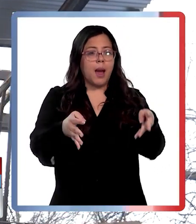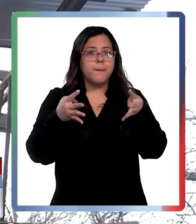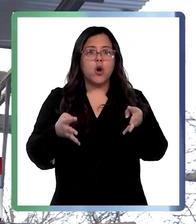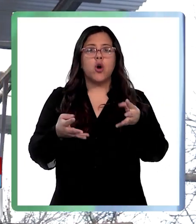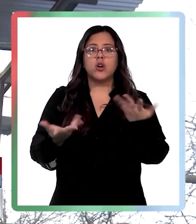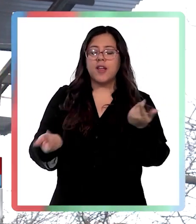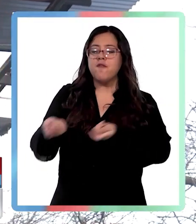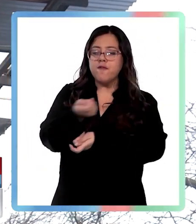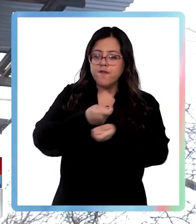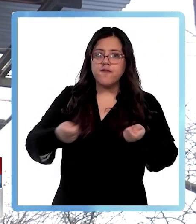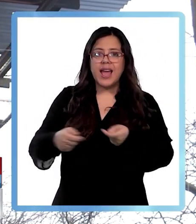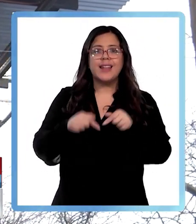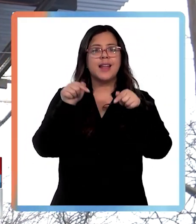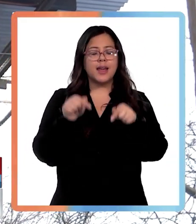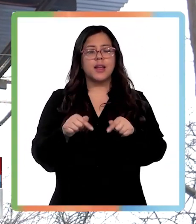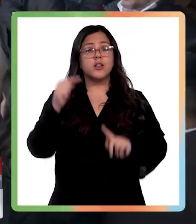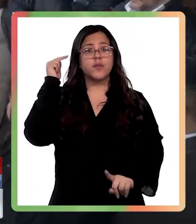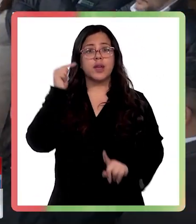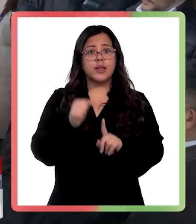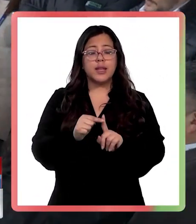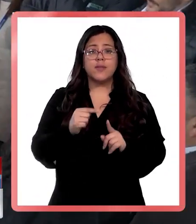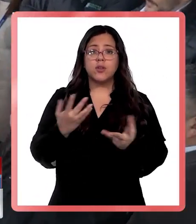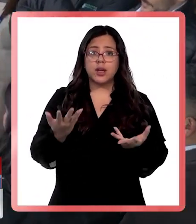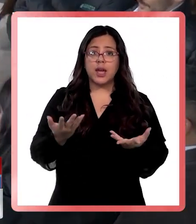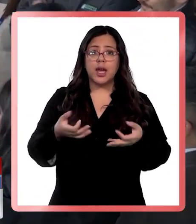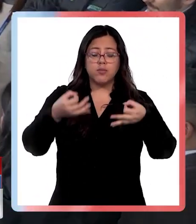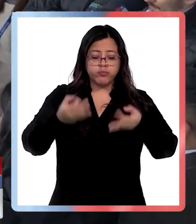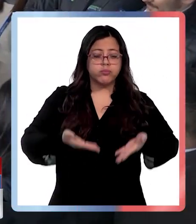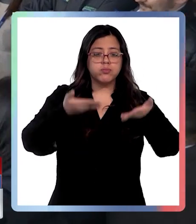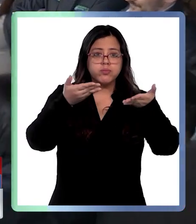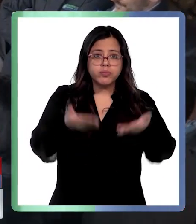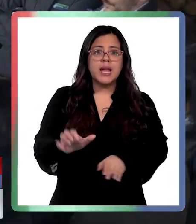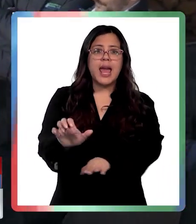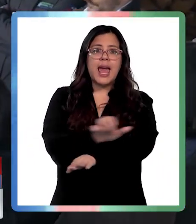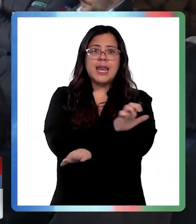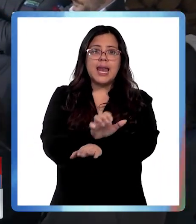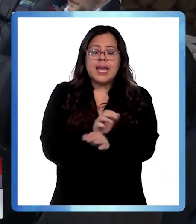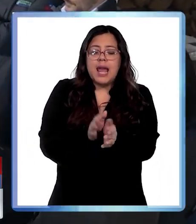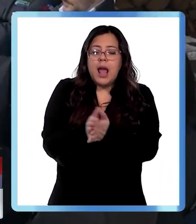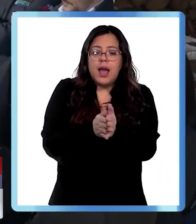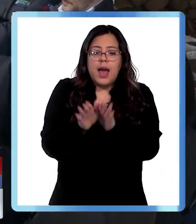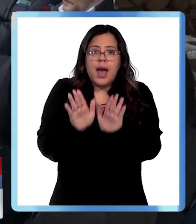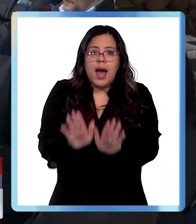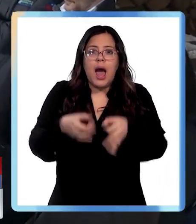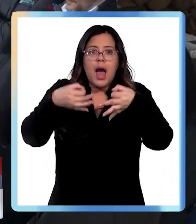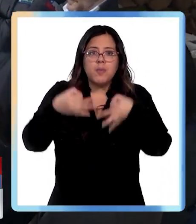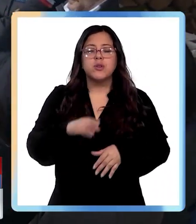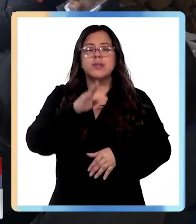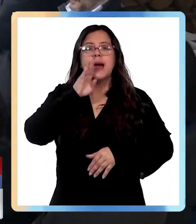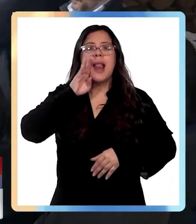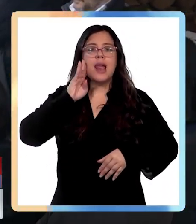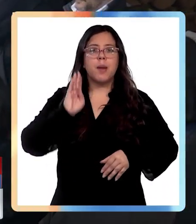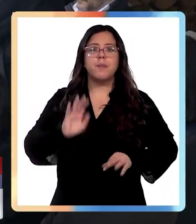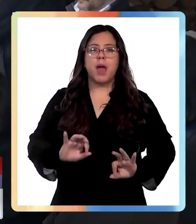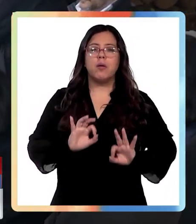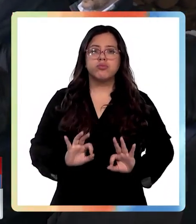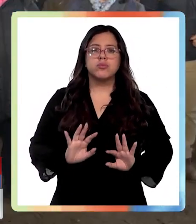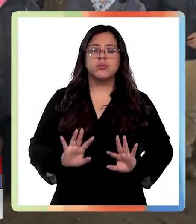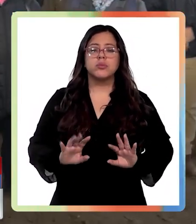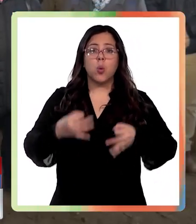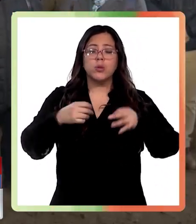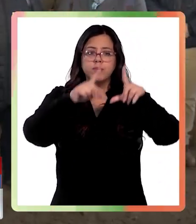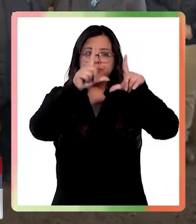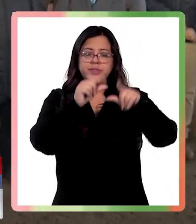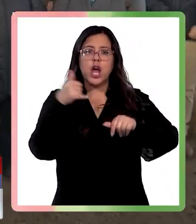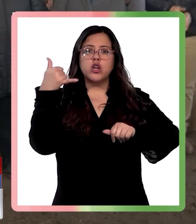de estos energéticos, con el fin de que se provea energía térmica en forma eficiente, limpia y segura,